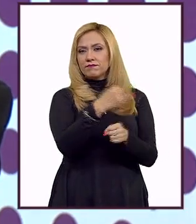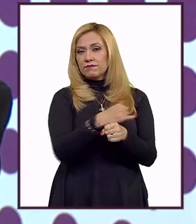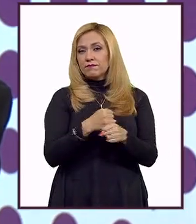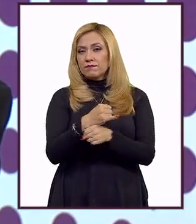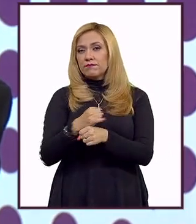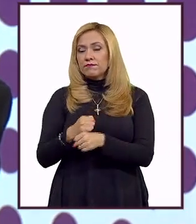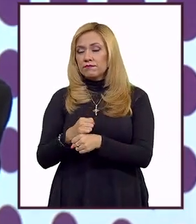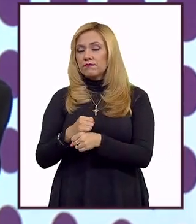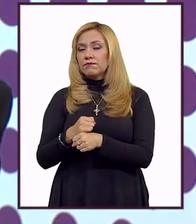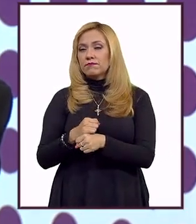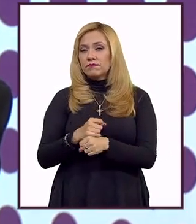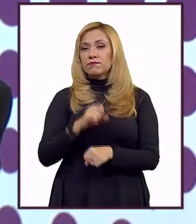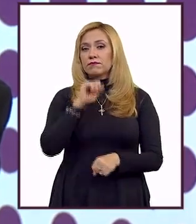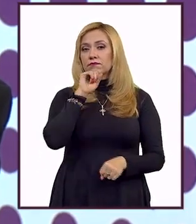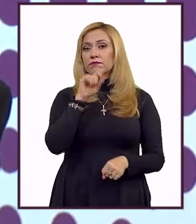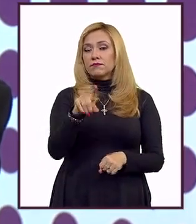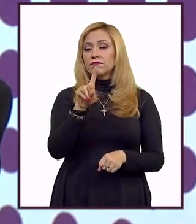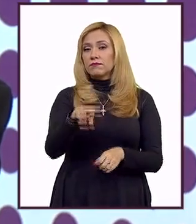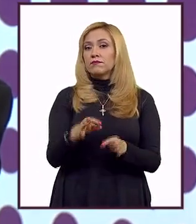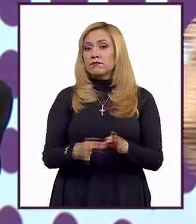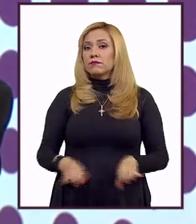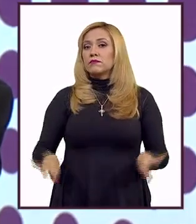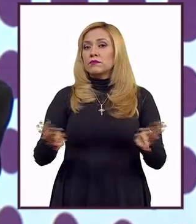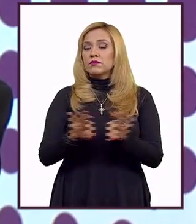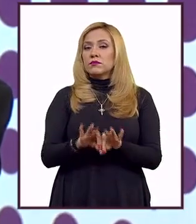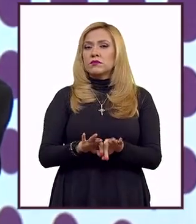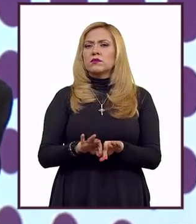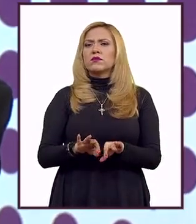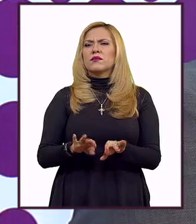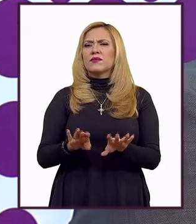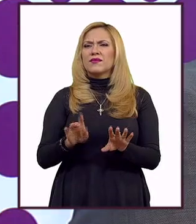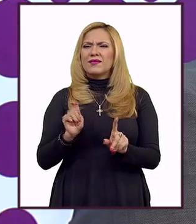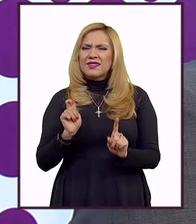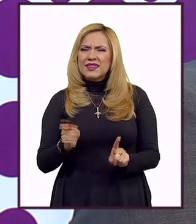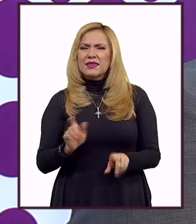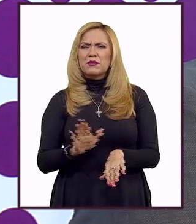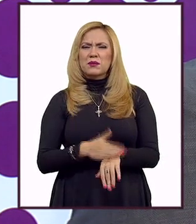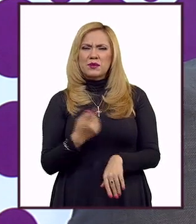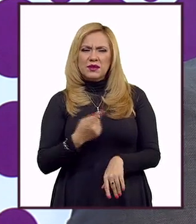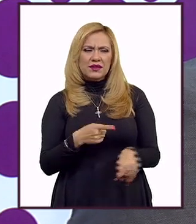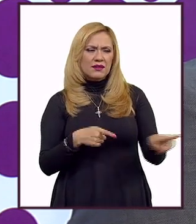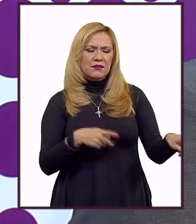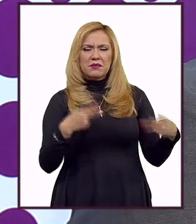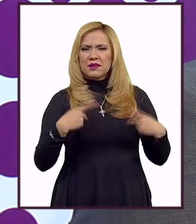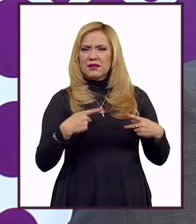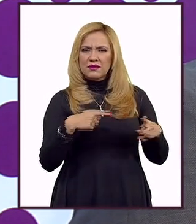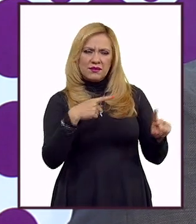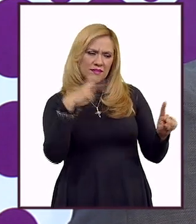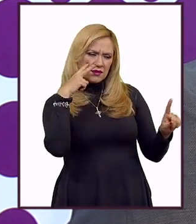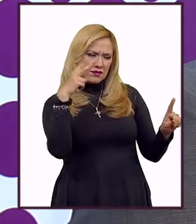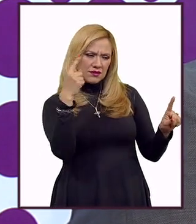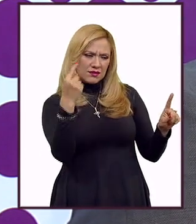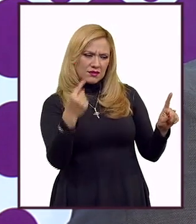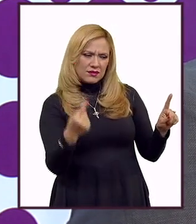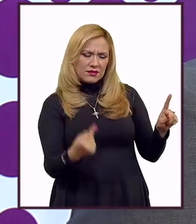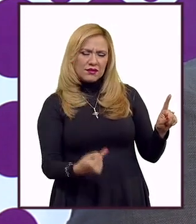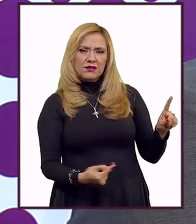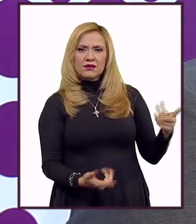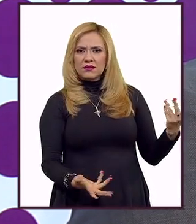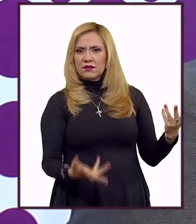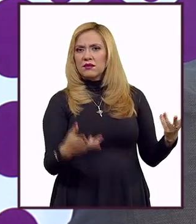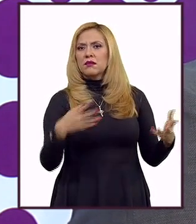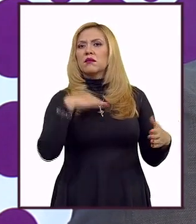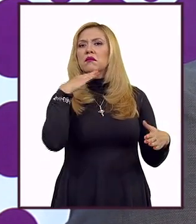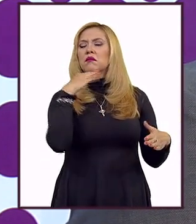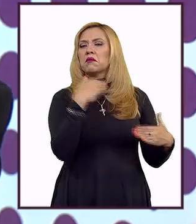investigación también es muy relevante ver las circunstancias específicas de la víctima. Y creo que eso es lo más relevante de todo y lo que a veces ha pasado